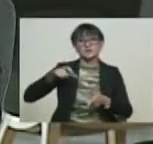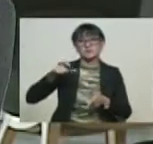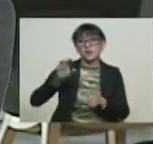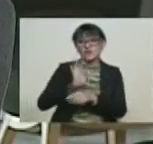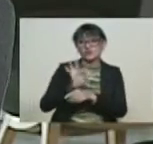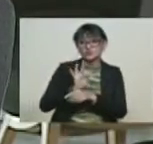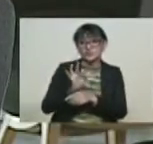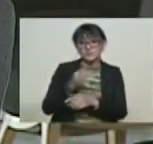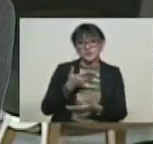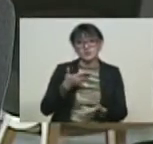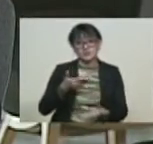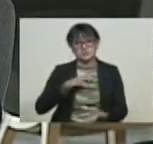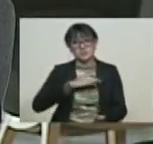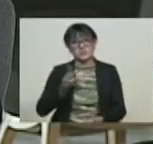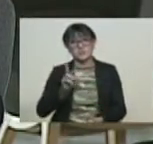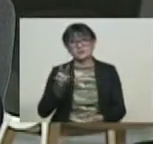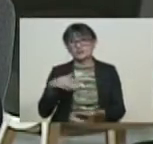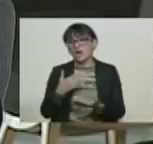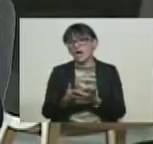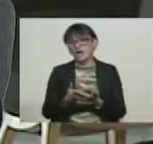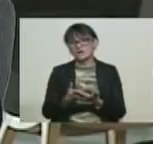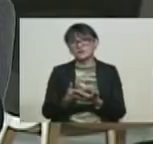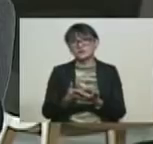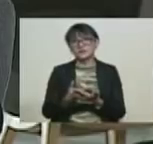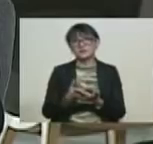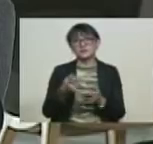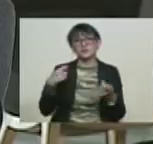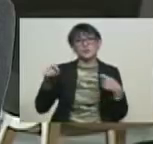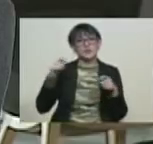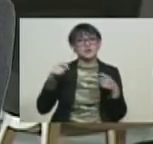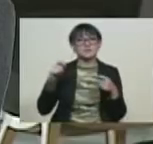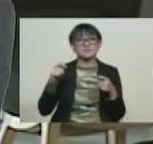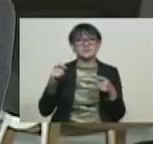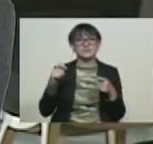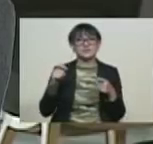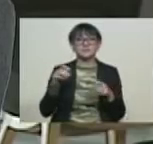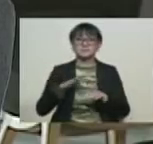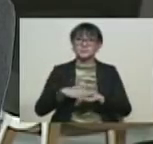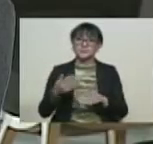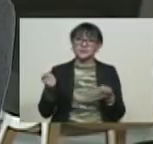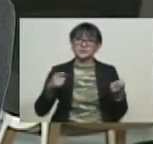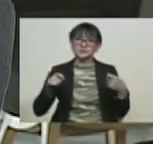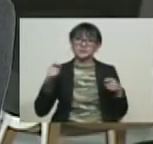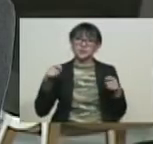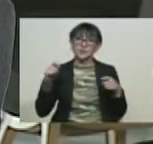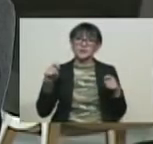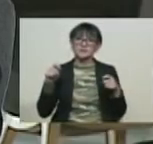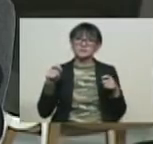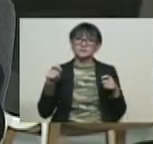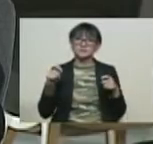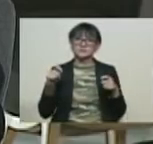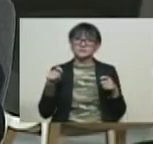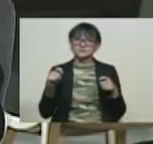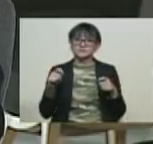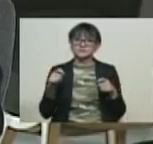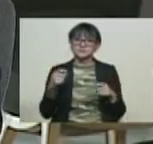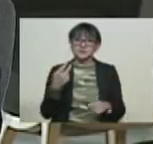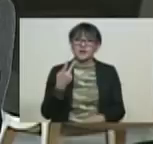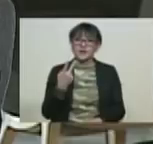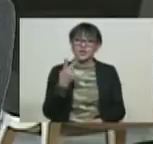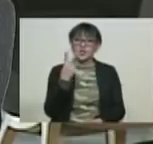el funcionamiento del país hasta el funcionamiento del turismo. Porque el turismo tiene dos